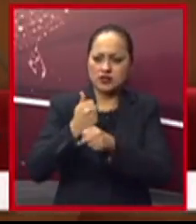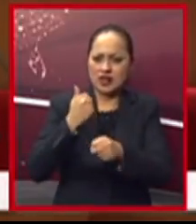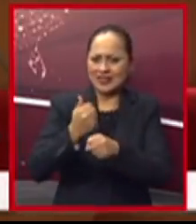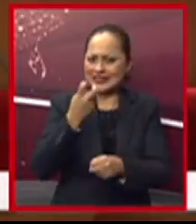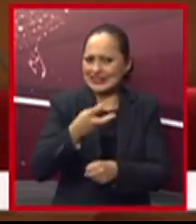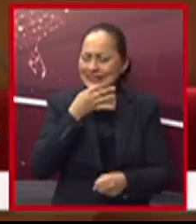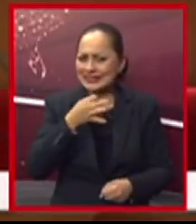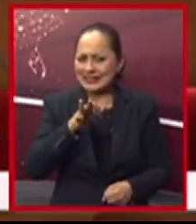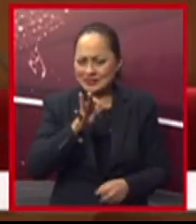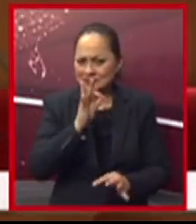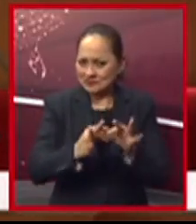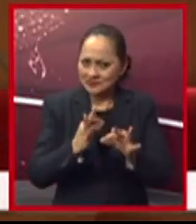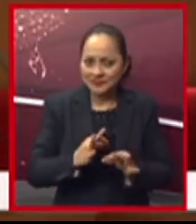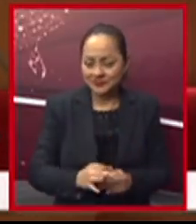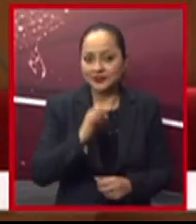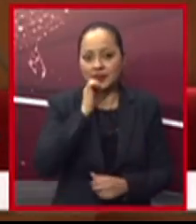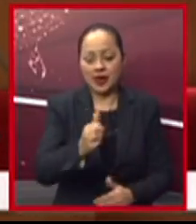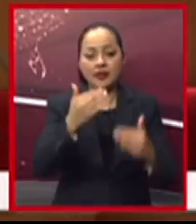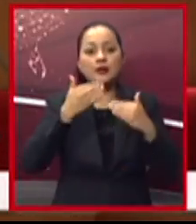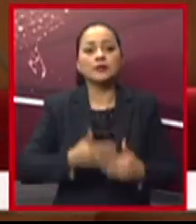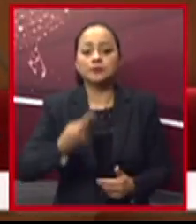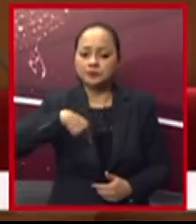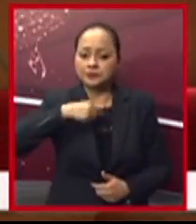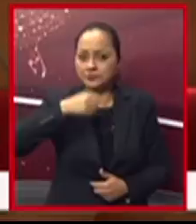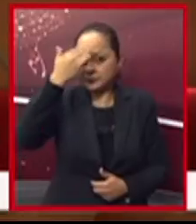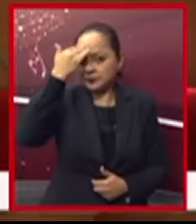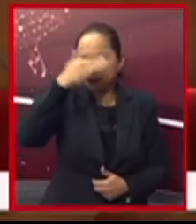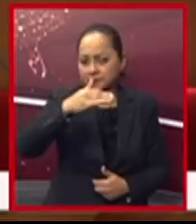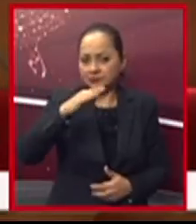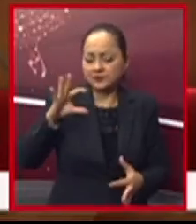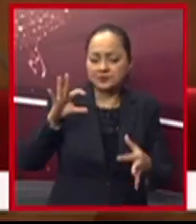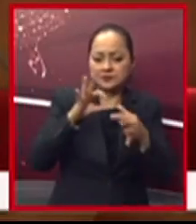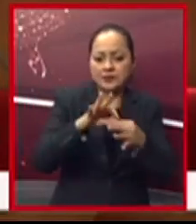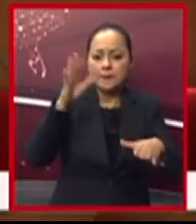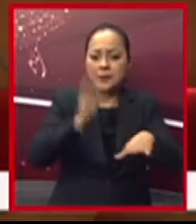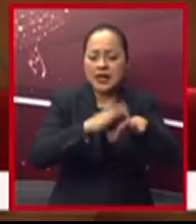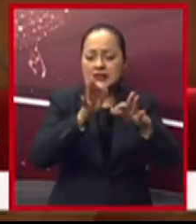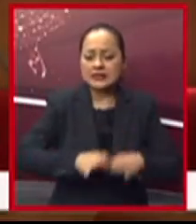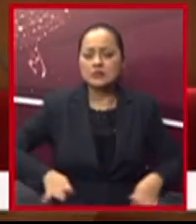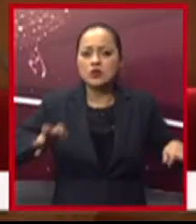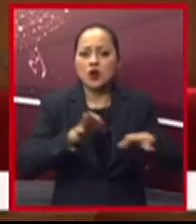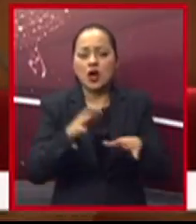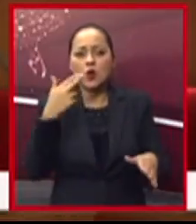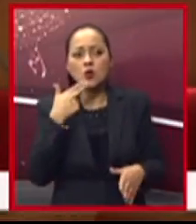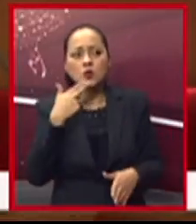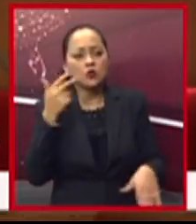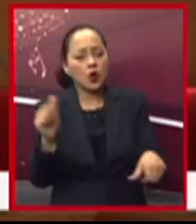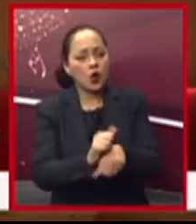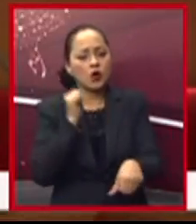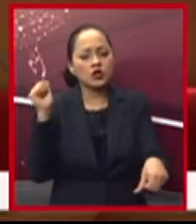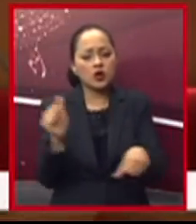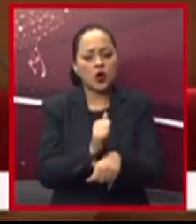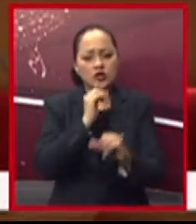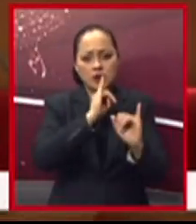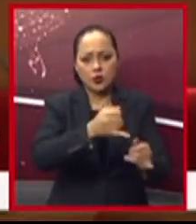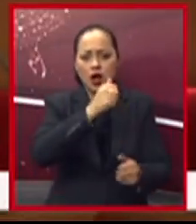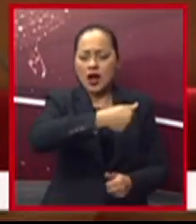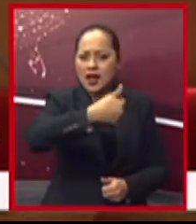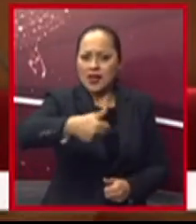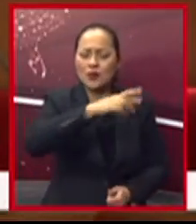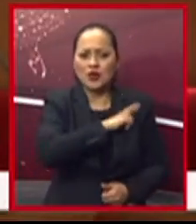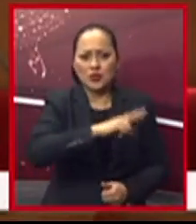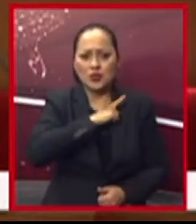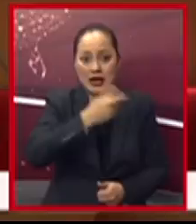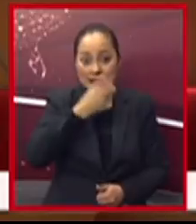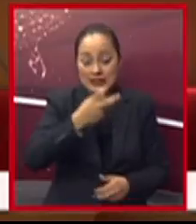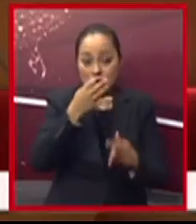adecuadas. Sabemos que el privilegiar solamente el uso del vehículo particular como